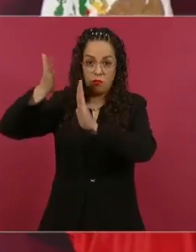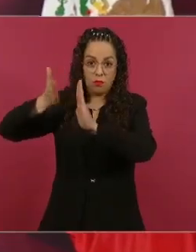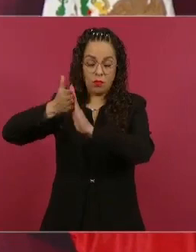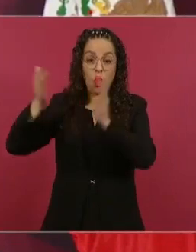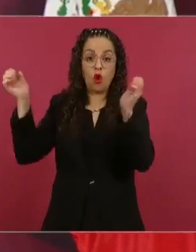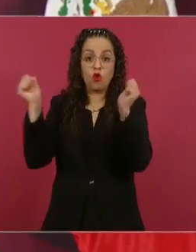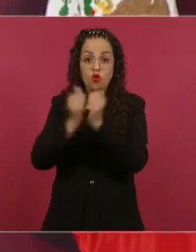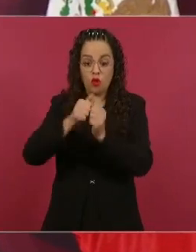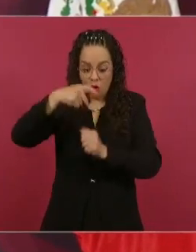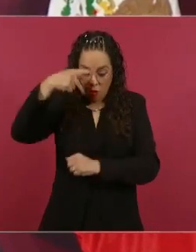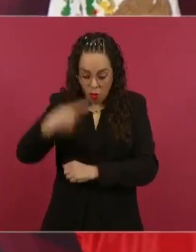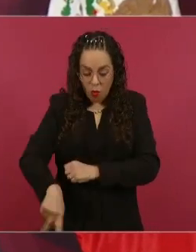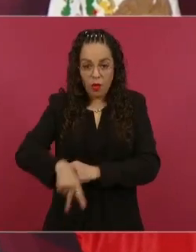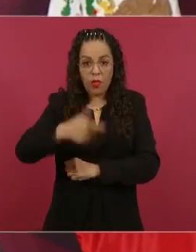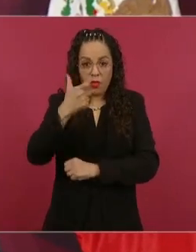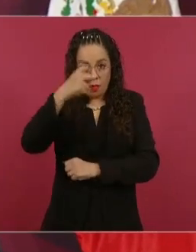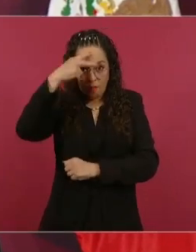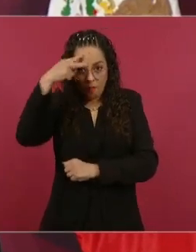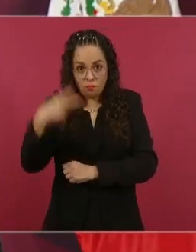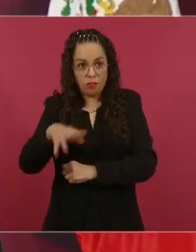nada.